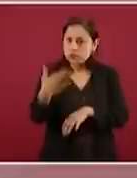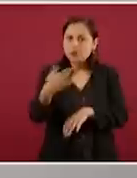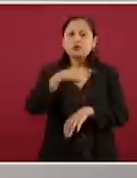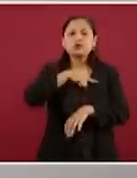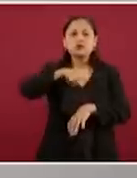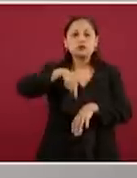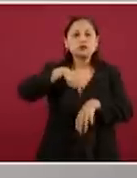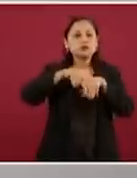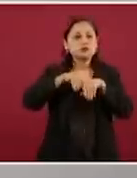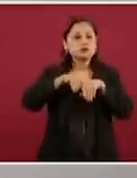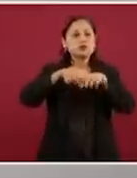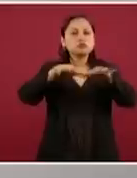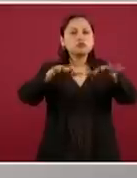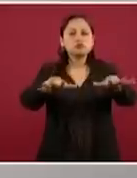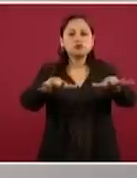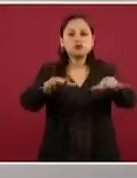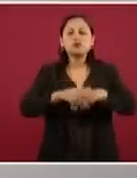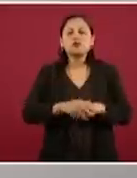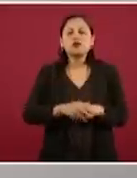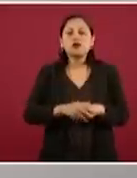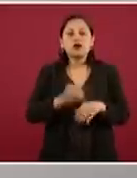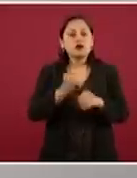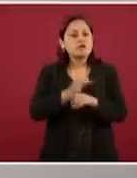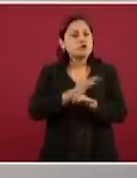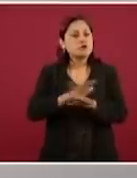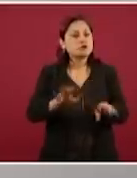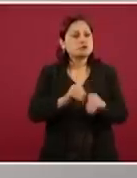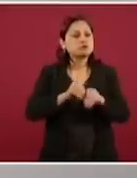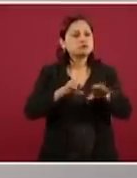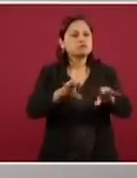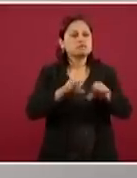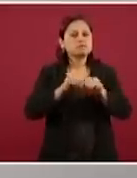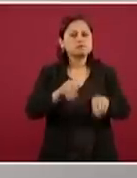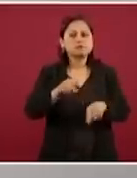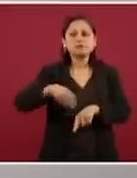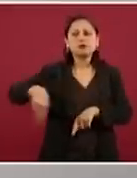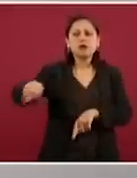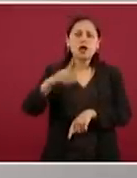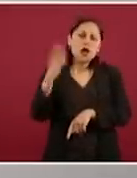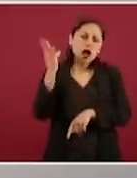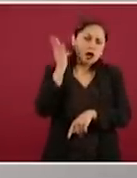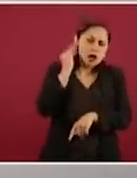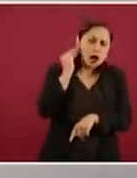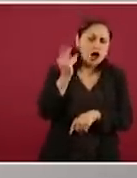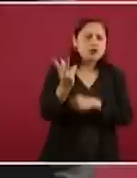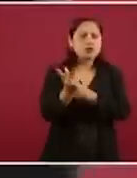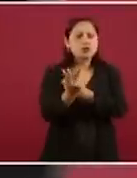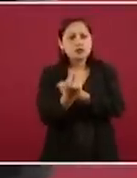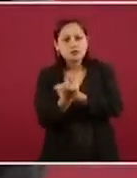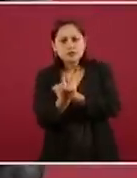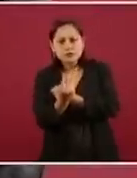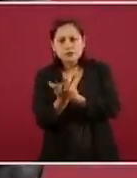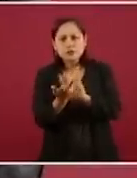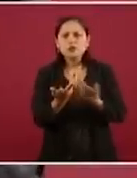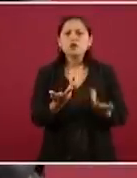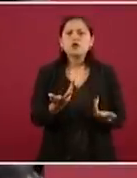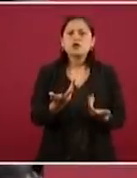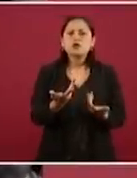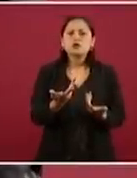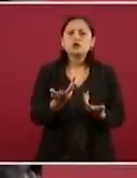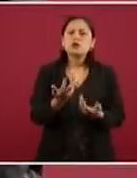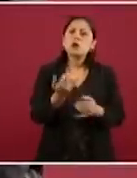informando. Mucha gente está en radio, está en la televisión, las